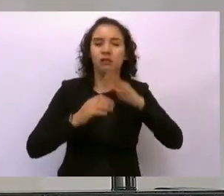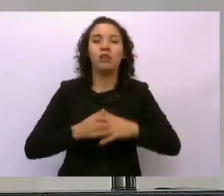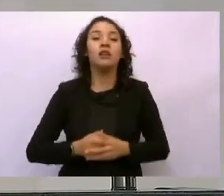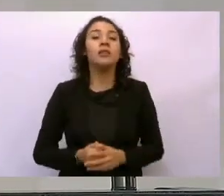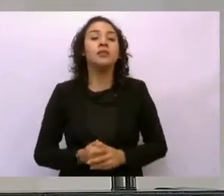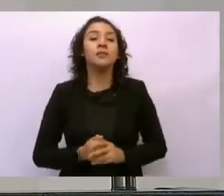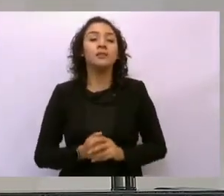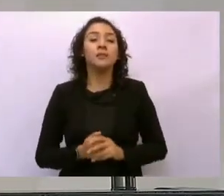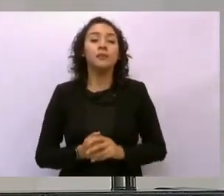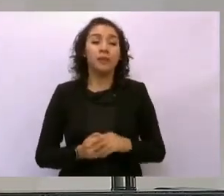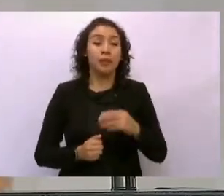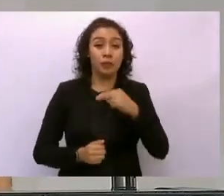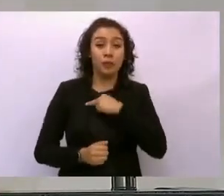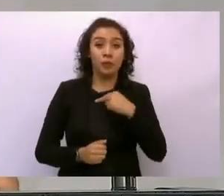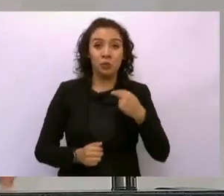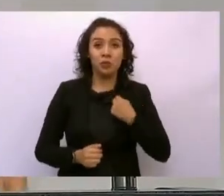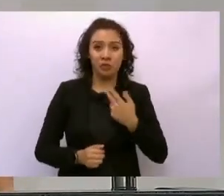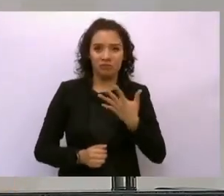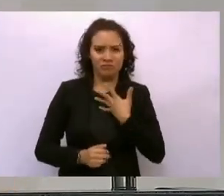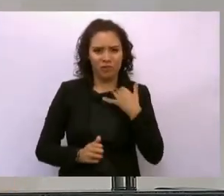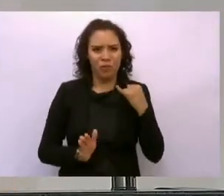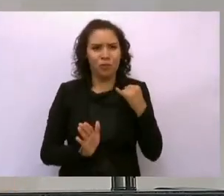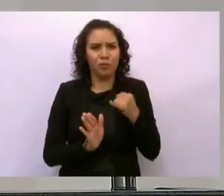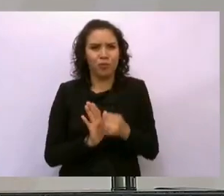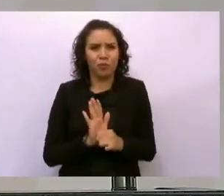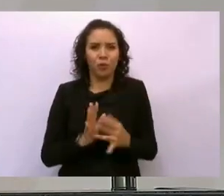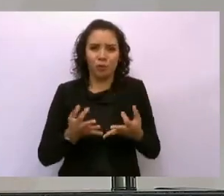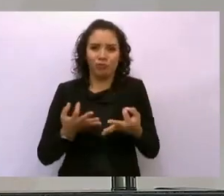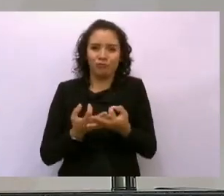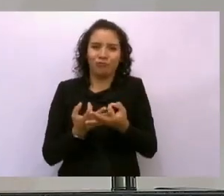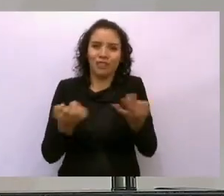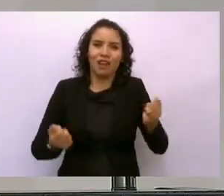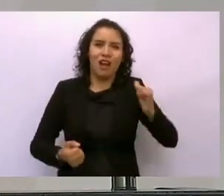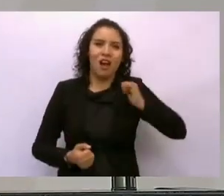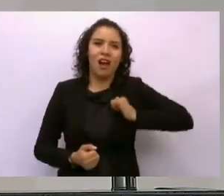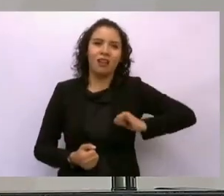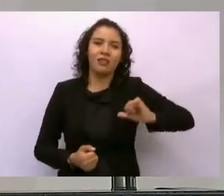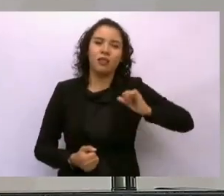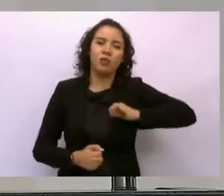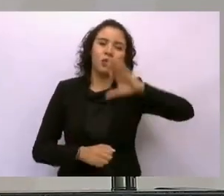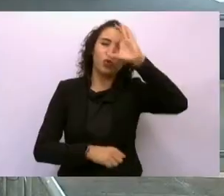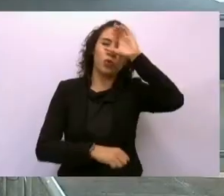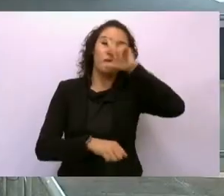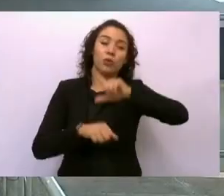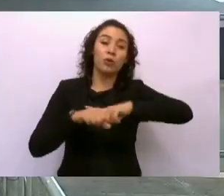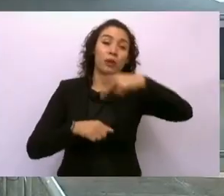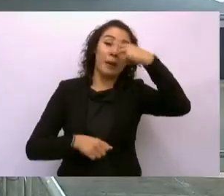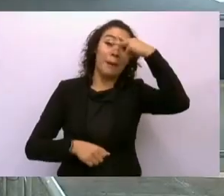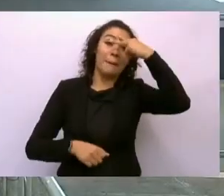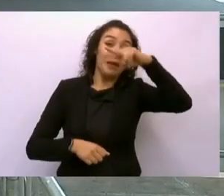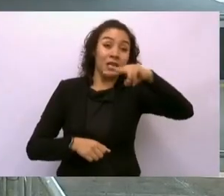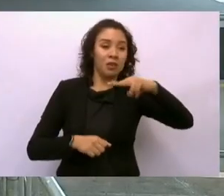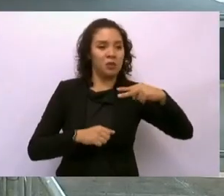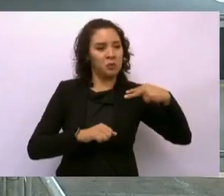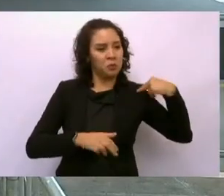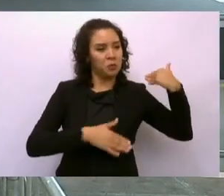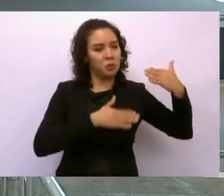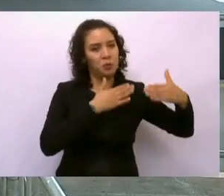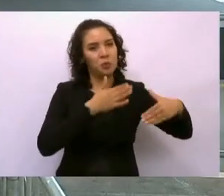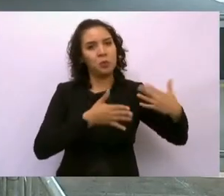Nosotros tenemos profundas raíces culturales. Eso nos ha salvado